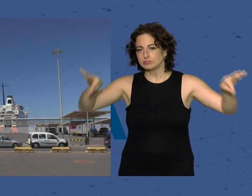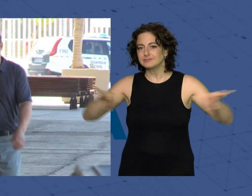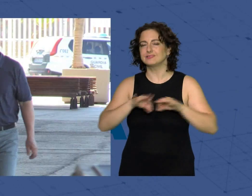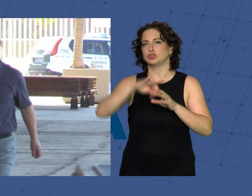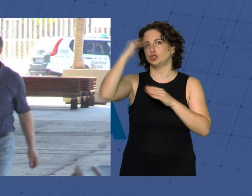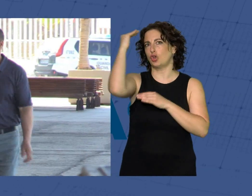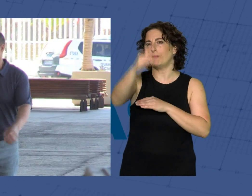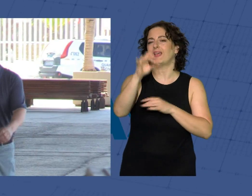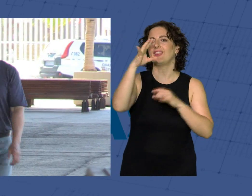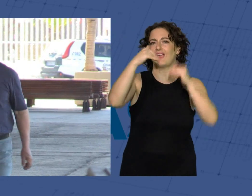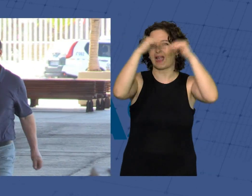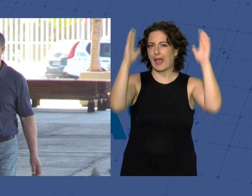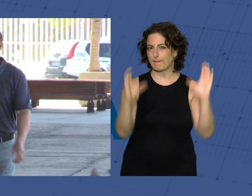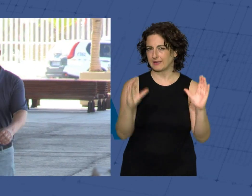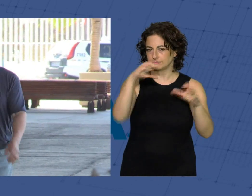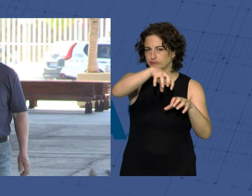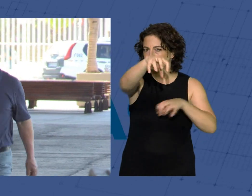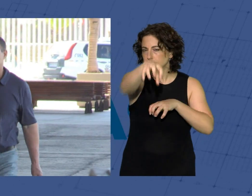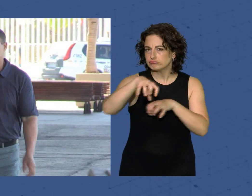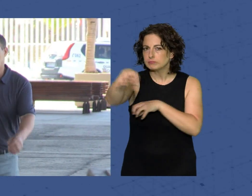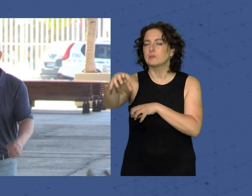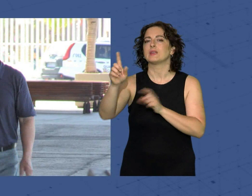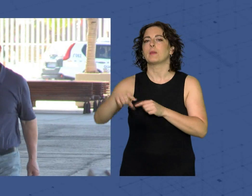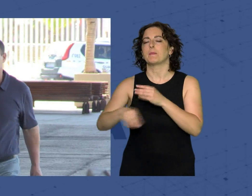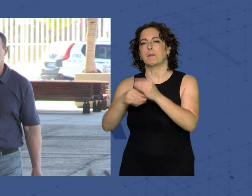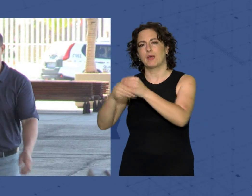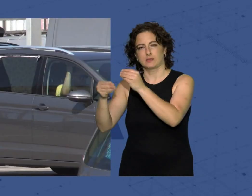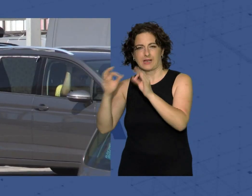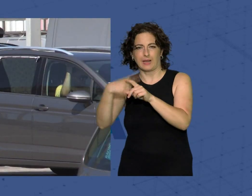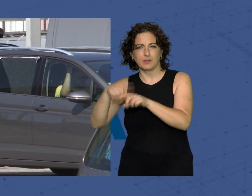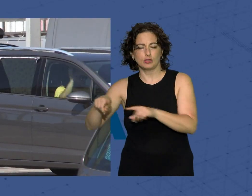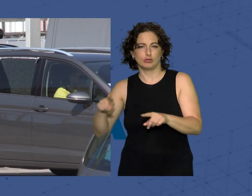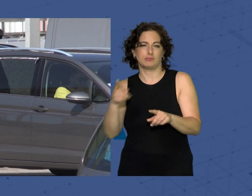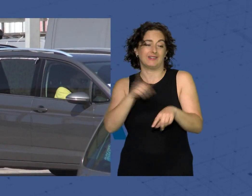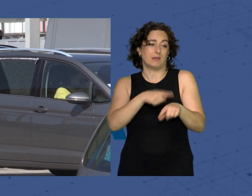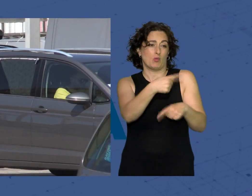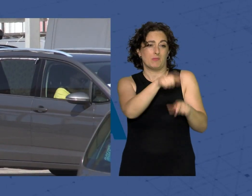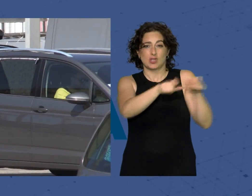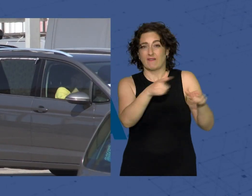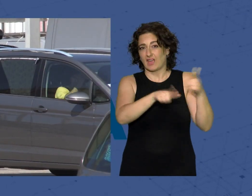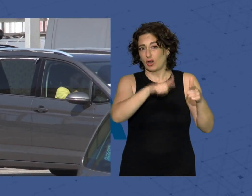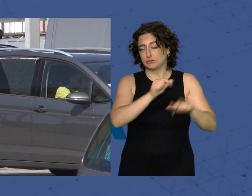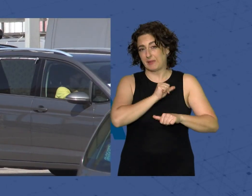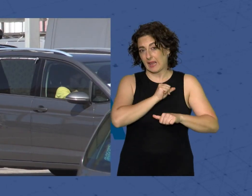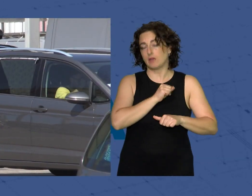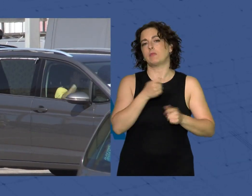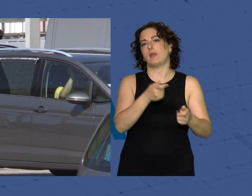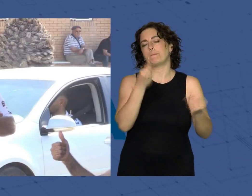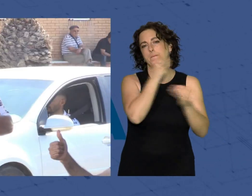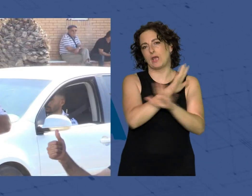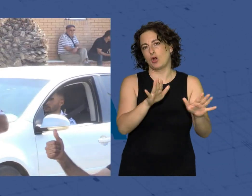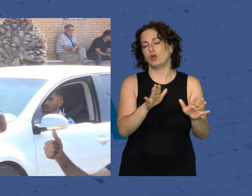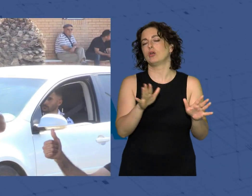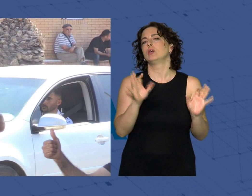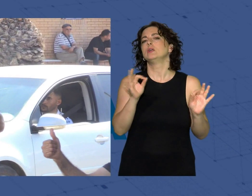instalaciones de 15 carpas que completarán otra serie de elementos que mejorarán el tiempo de espera del viajero con el objetivo de dar una rápida respuesta